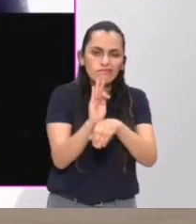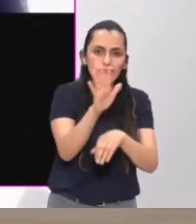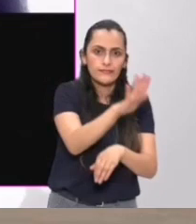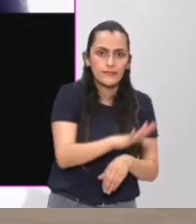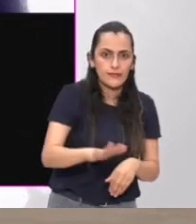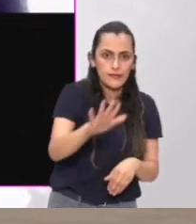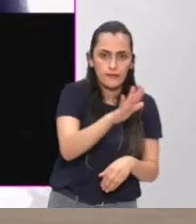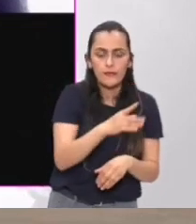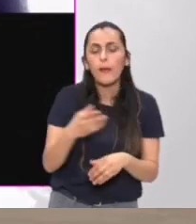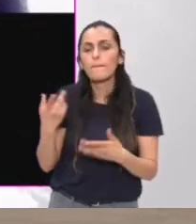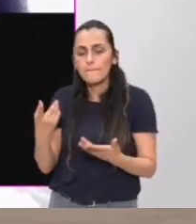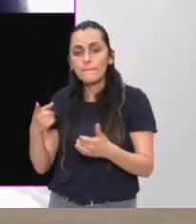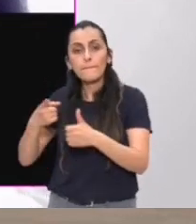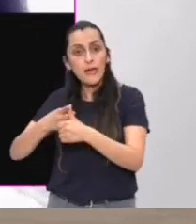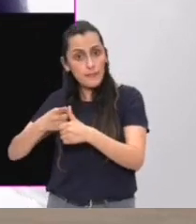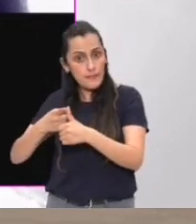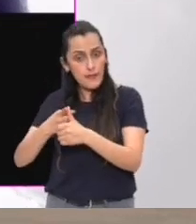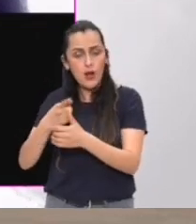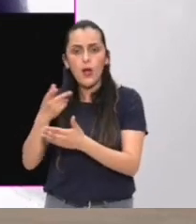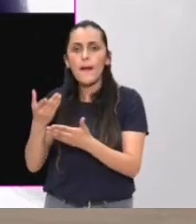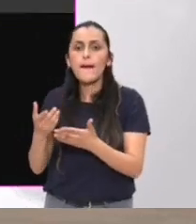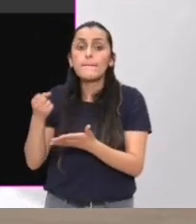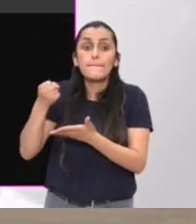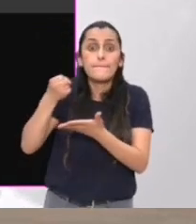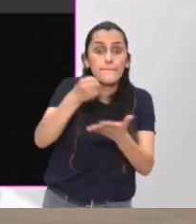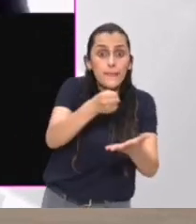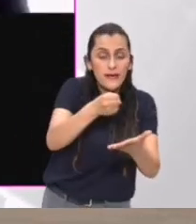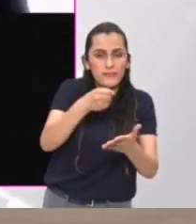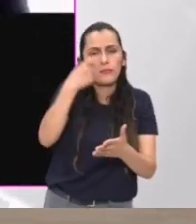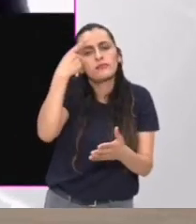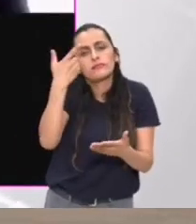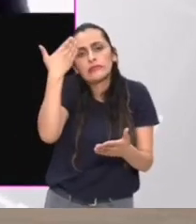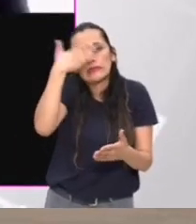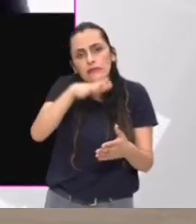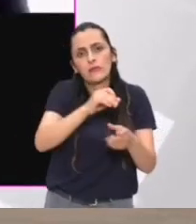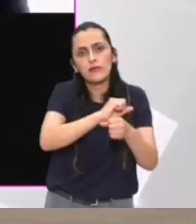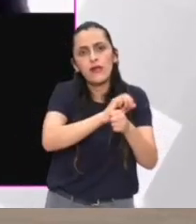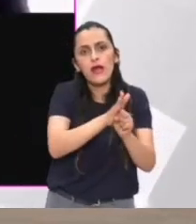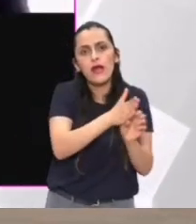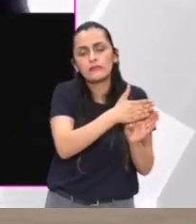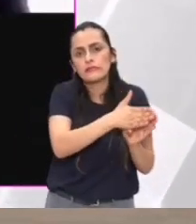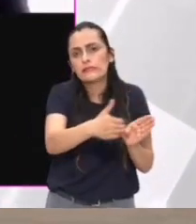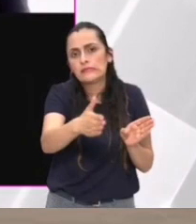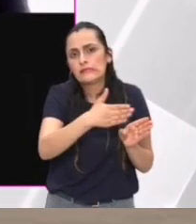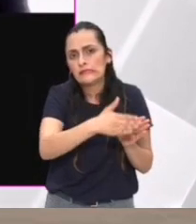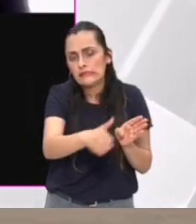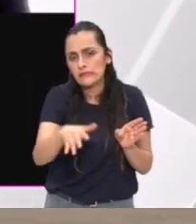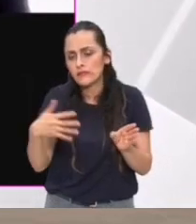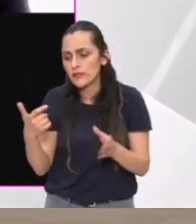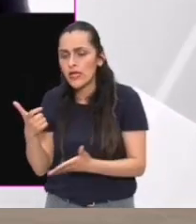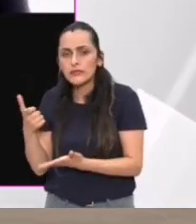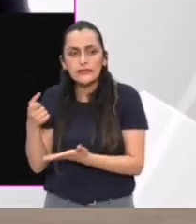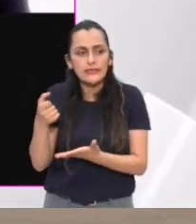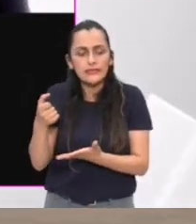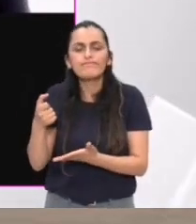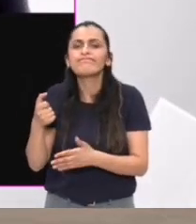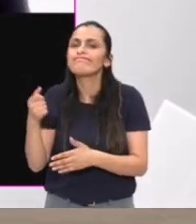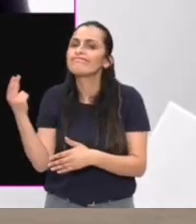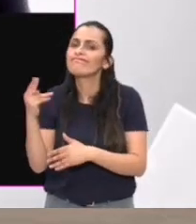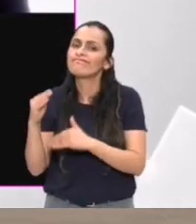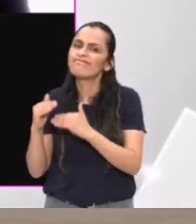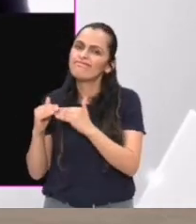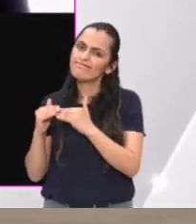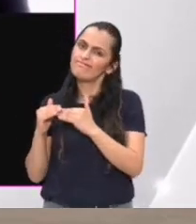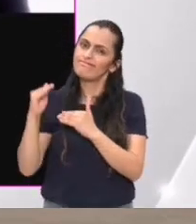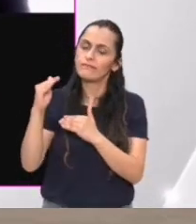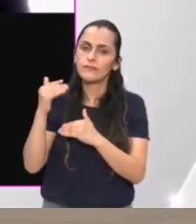primeramente, que el presupuesto de salud por esta crisis de la pandemia, el Partido Encuentro Solidario lo va a incrementar al menos en